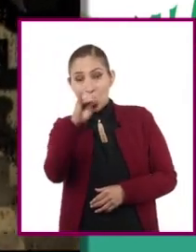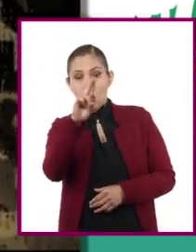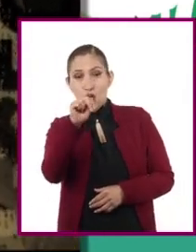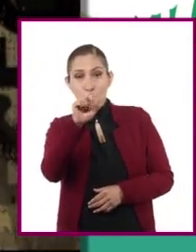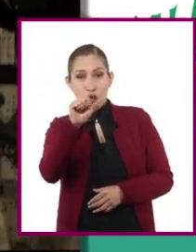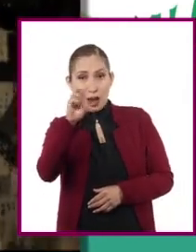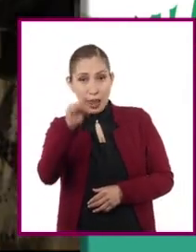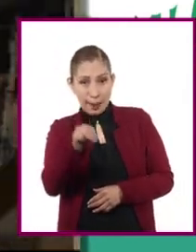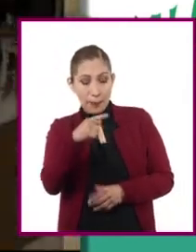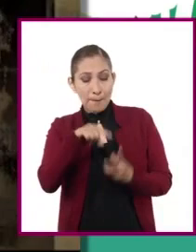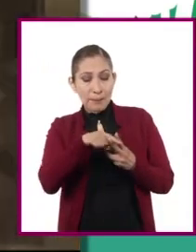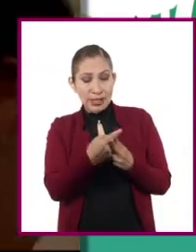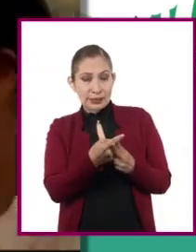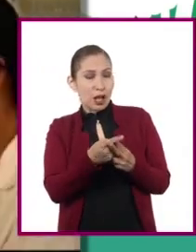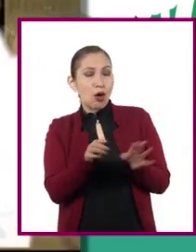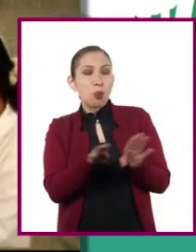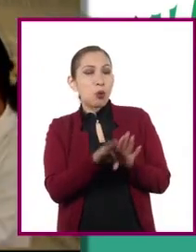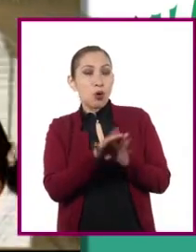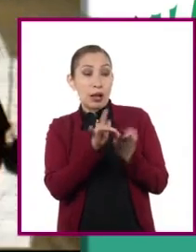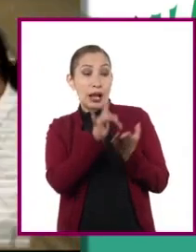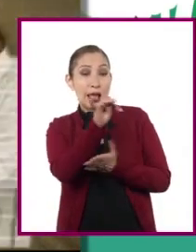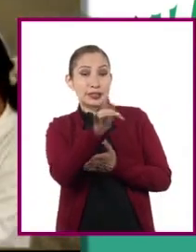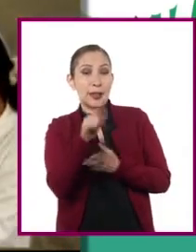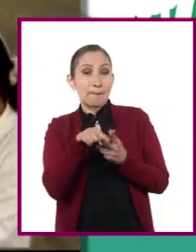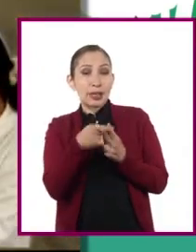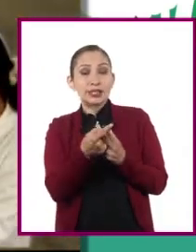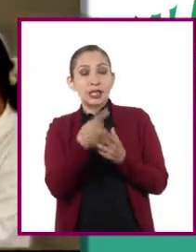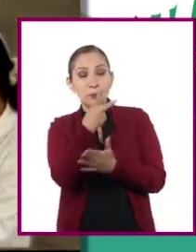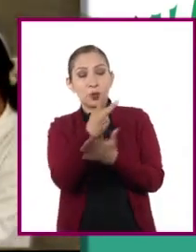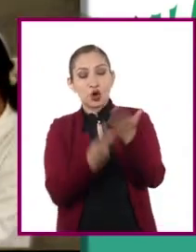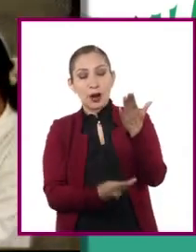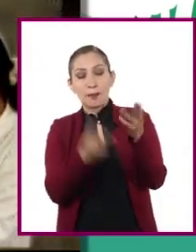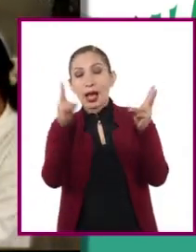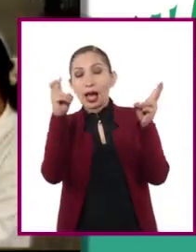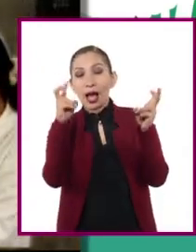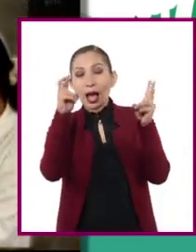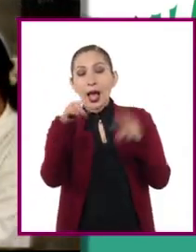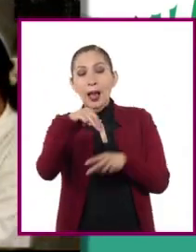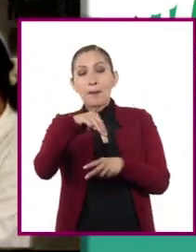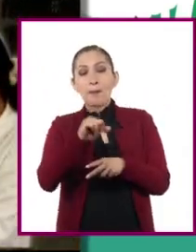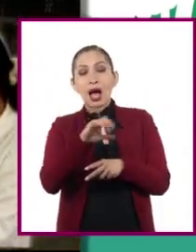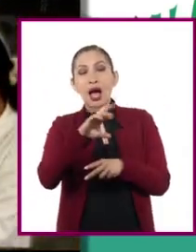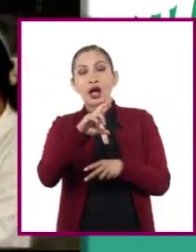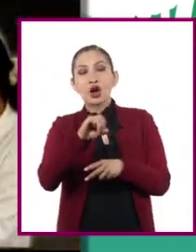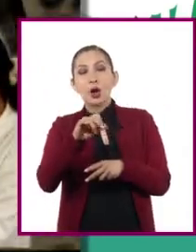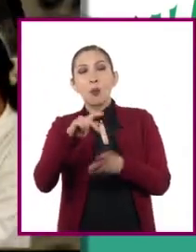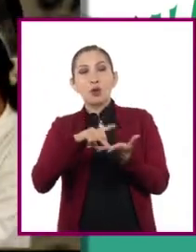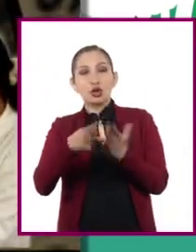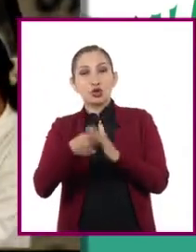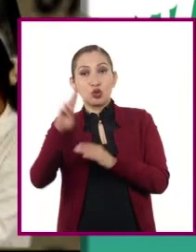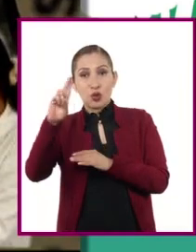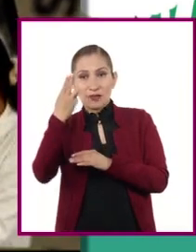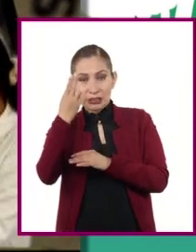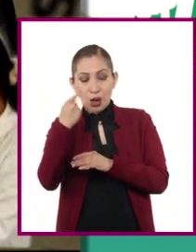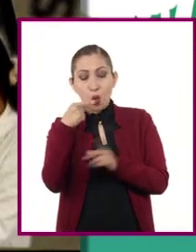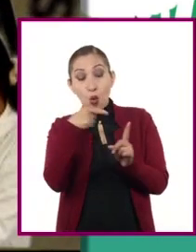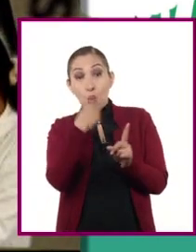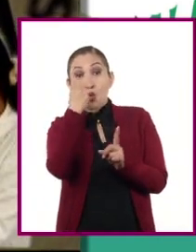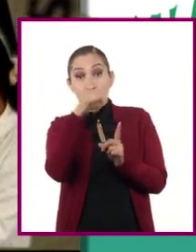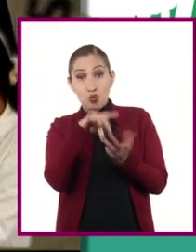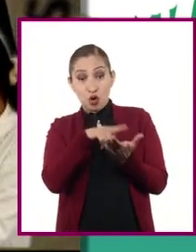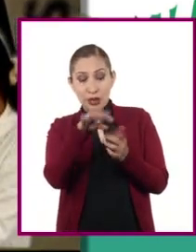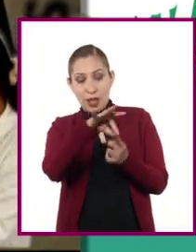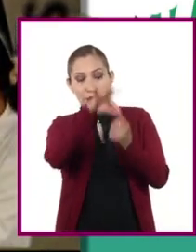UNAM que nace gracias al lanzamiento de un nuevo programa que se llaman macroproyectos universitarios. Y uno de